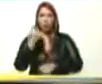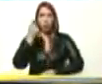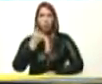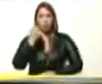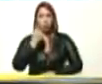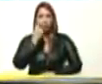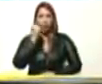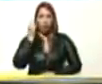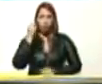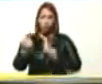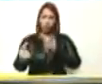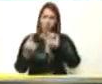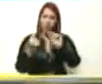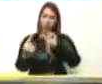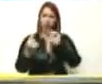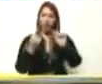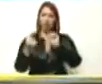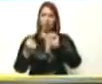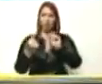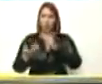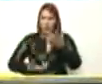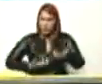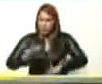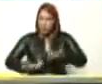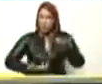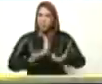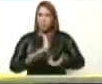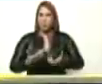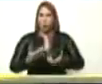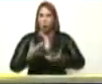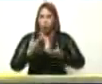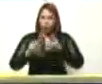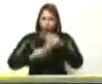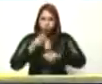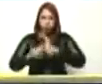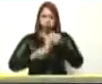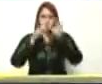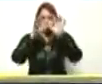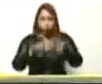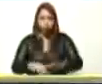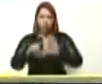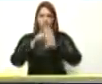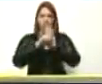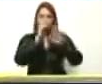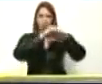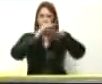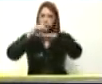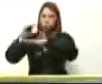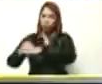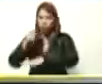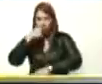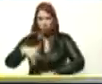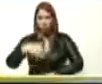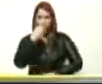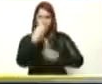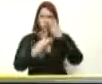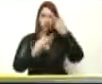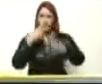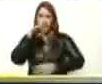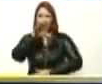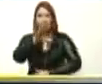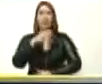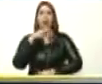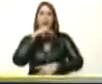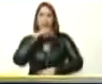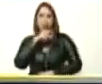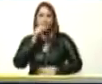El debate, candente. La elaboración de leyes. La consulta con el pueblo. Recorrer el país. Hablar con